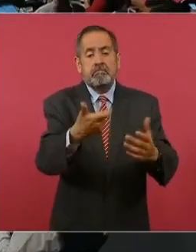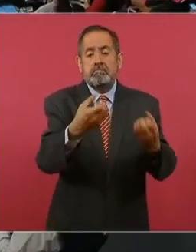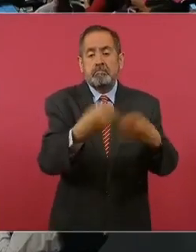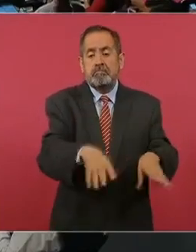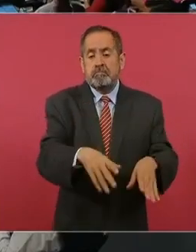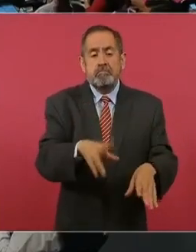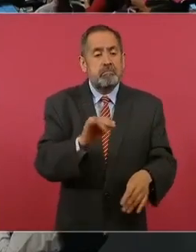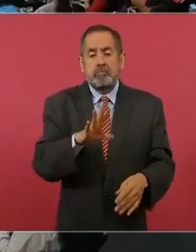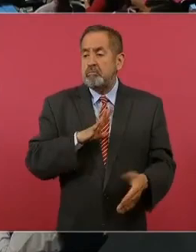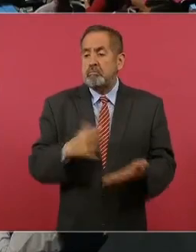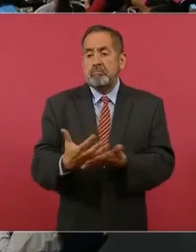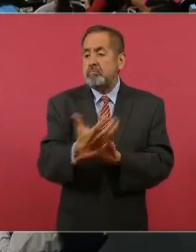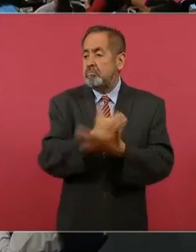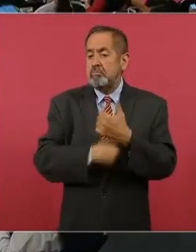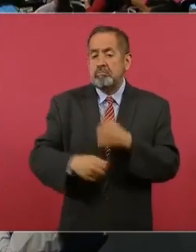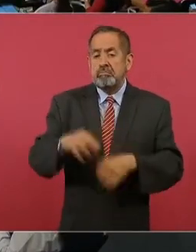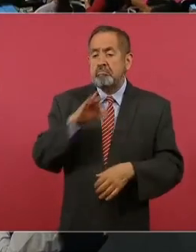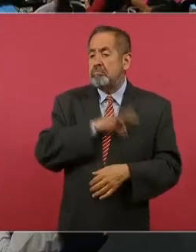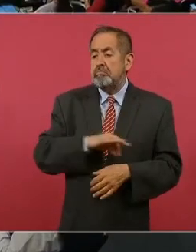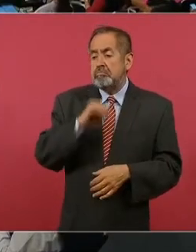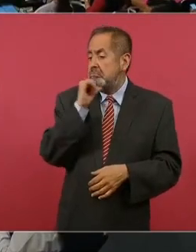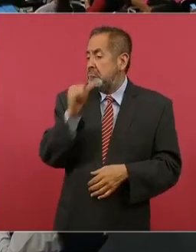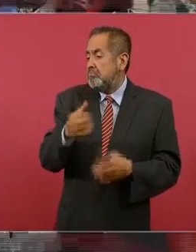no tenían utilidades.